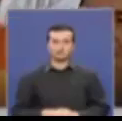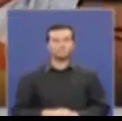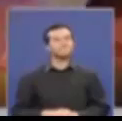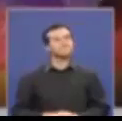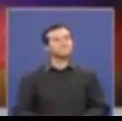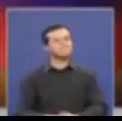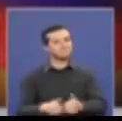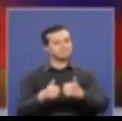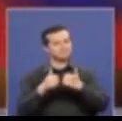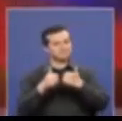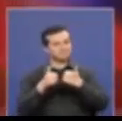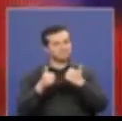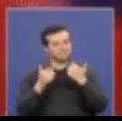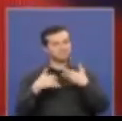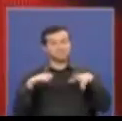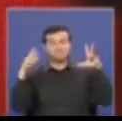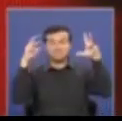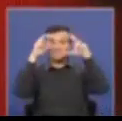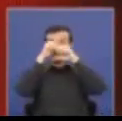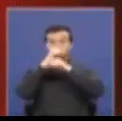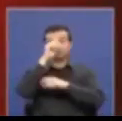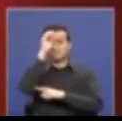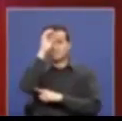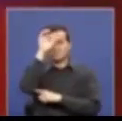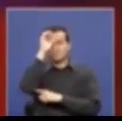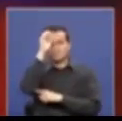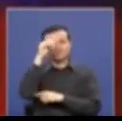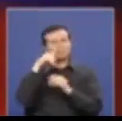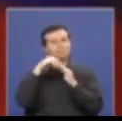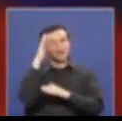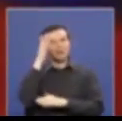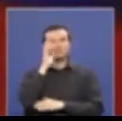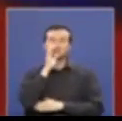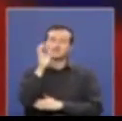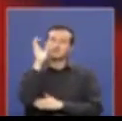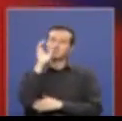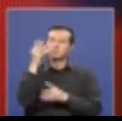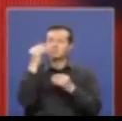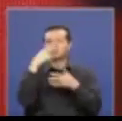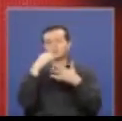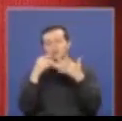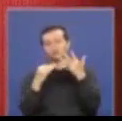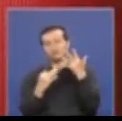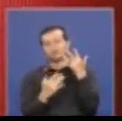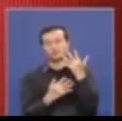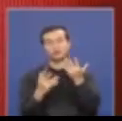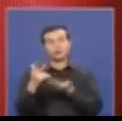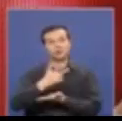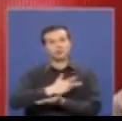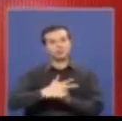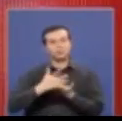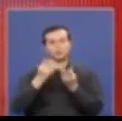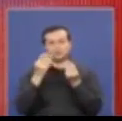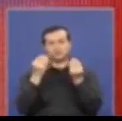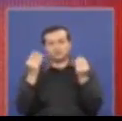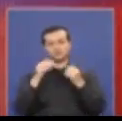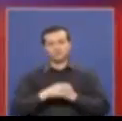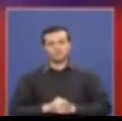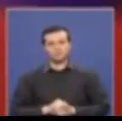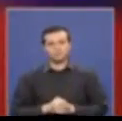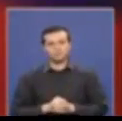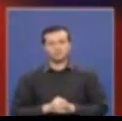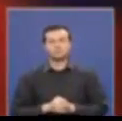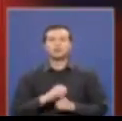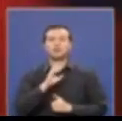lealtad. Bien. Patria, tierra. Y en la noche cultural, pues, lo que más sobran son artistas en el Carchi. Entonces